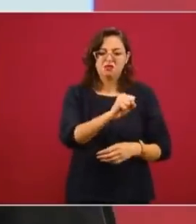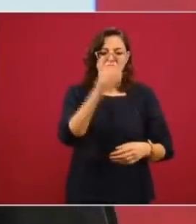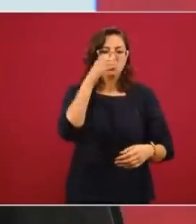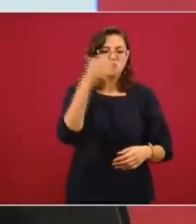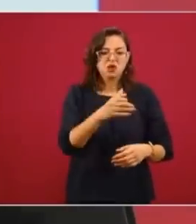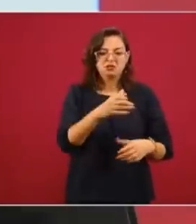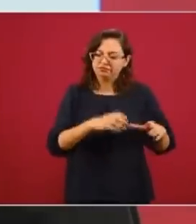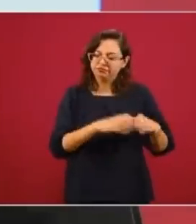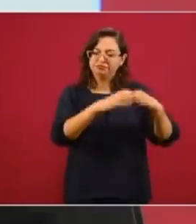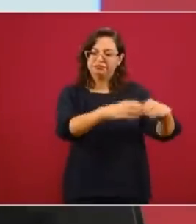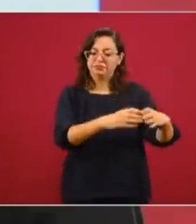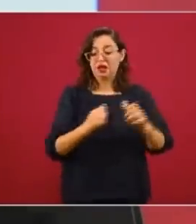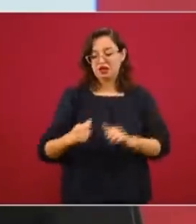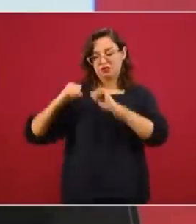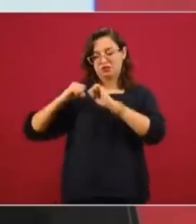Por cierto,